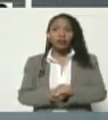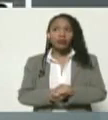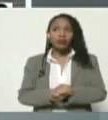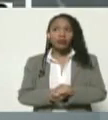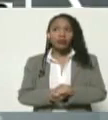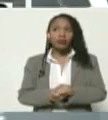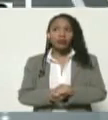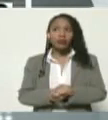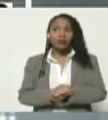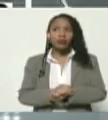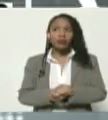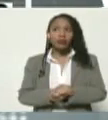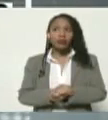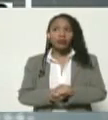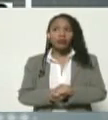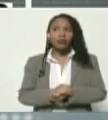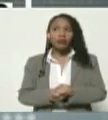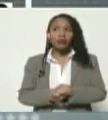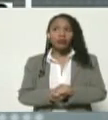¿Me escuchan?